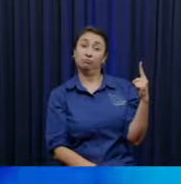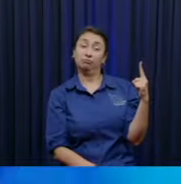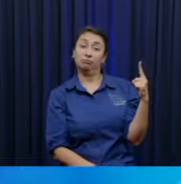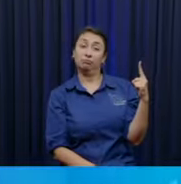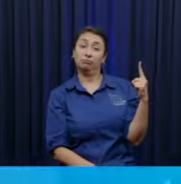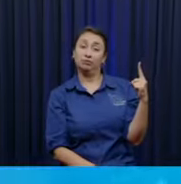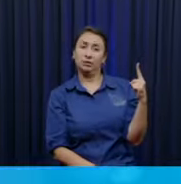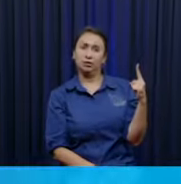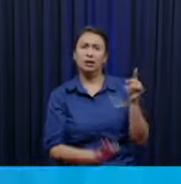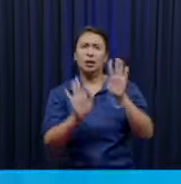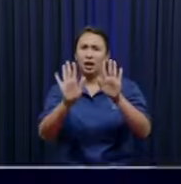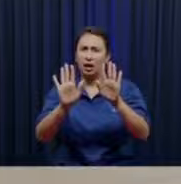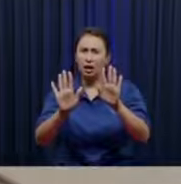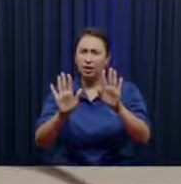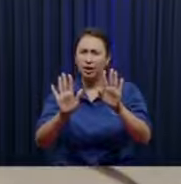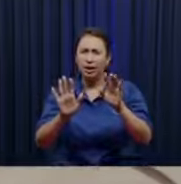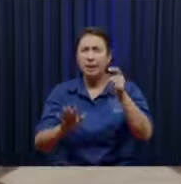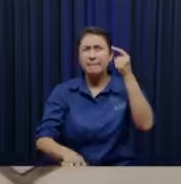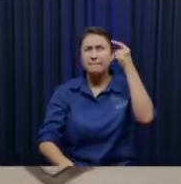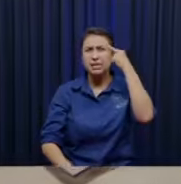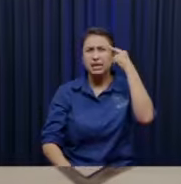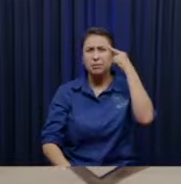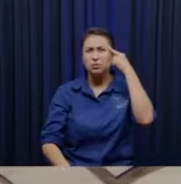Ahora traigámoslo para acá.